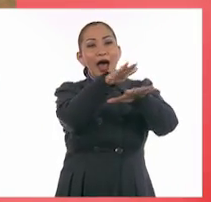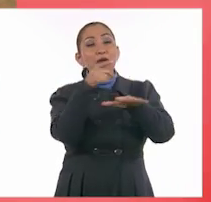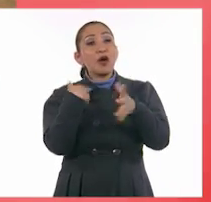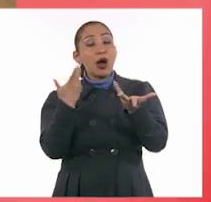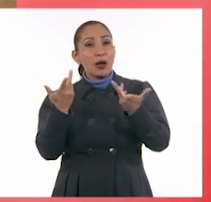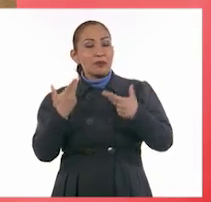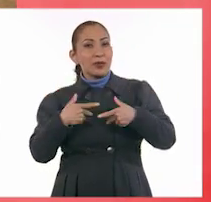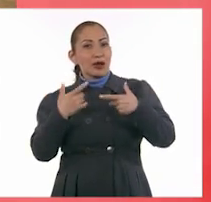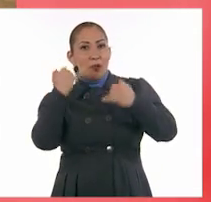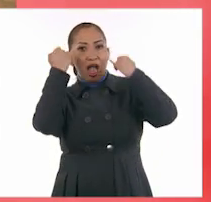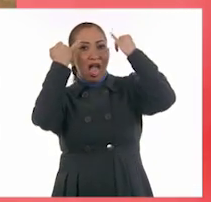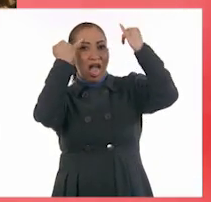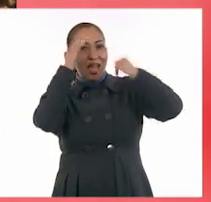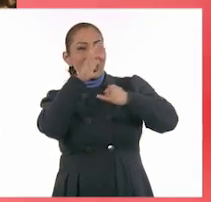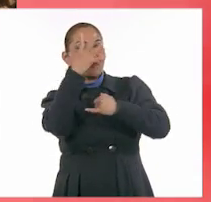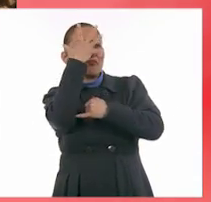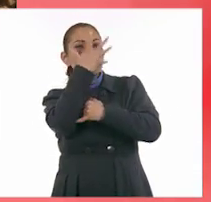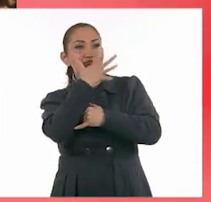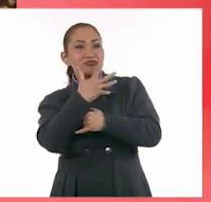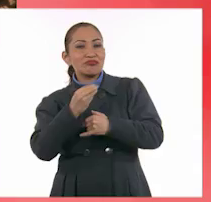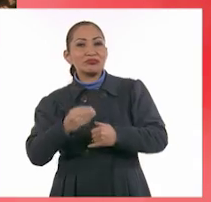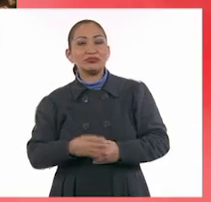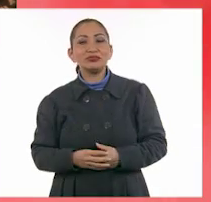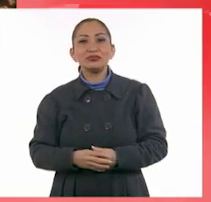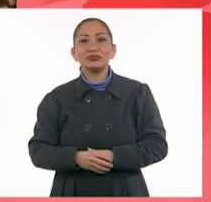por seres fantásticos y hermosos.